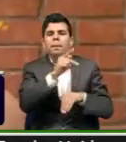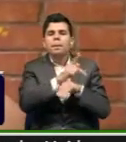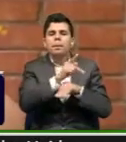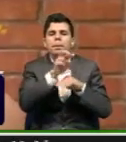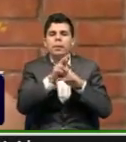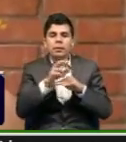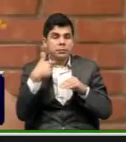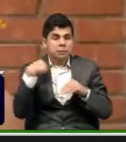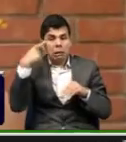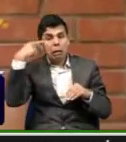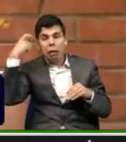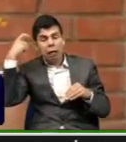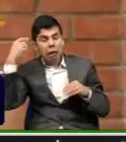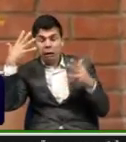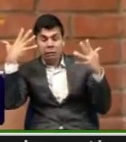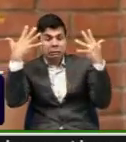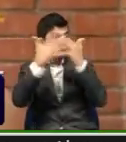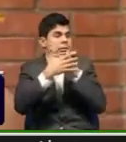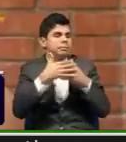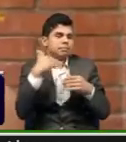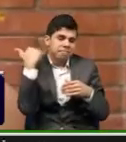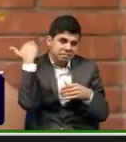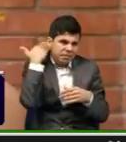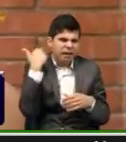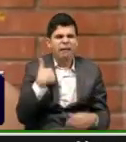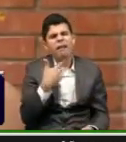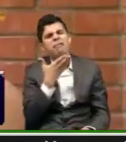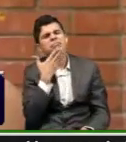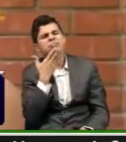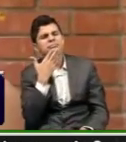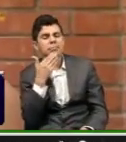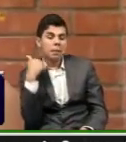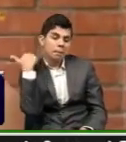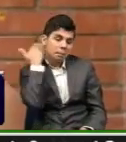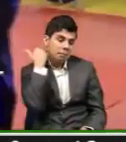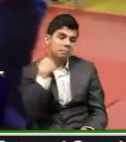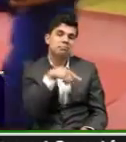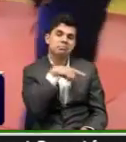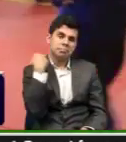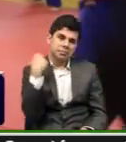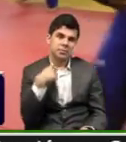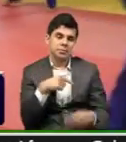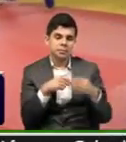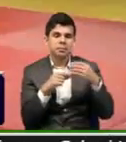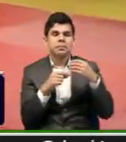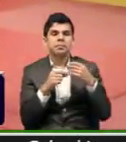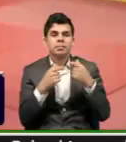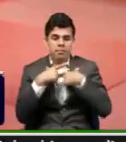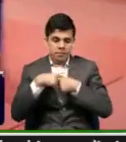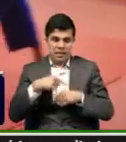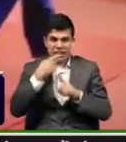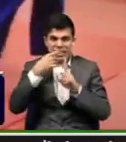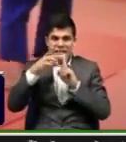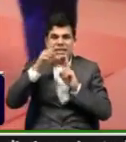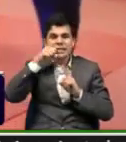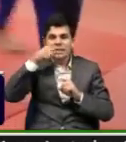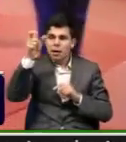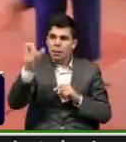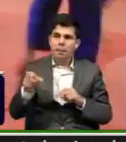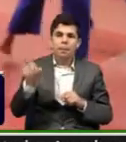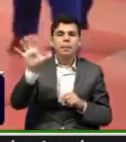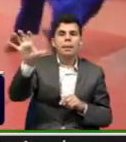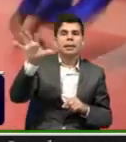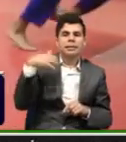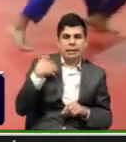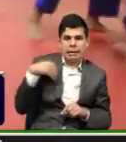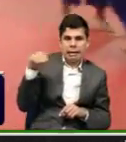una desconcentración que tuve, exceso de confianza, creo yo. Y la medalla de bronce la obtuve con el argentino.